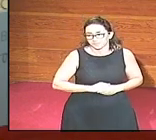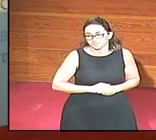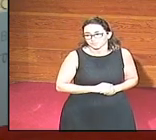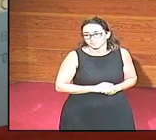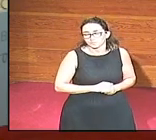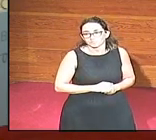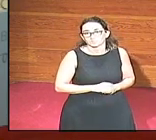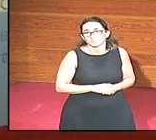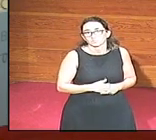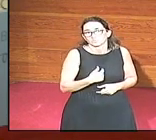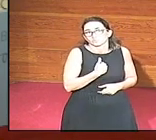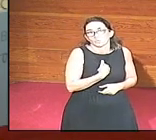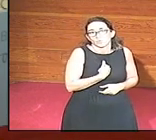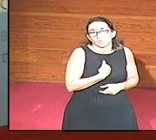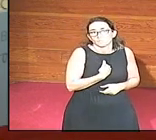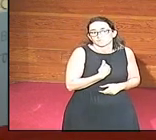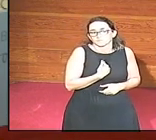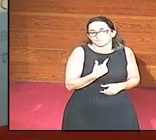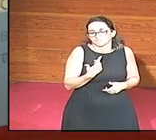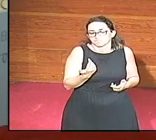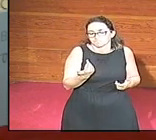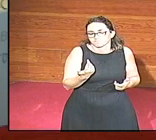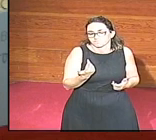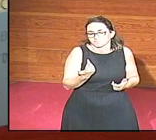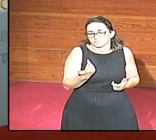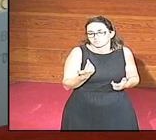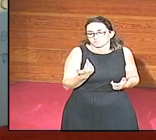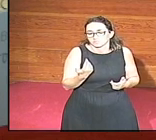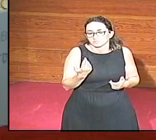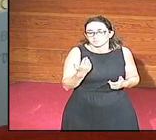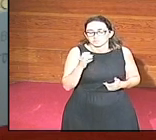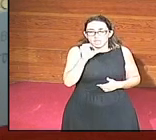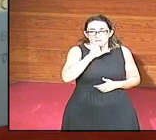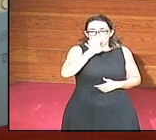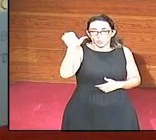Yo nunca estuve en la revolución del Maidán, del Euromaidán.